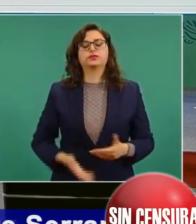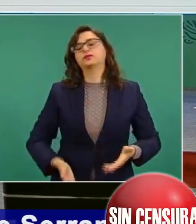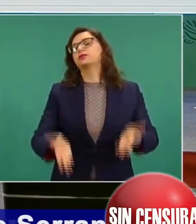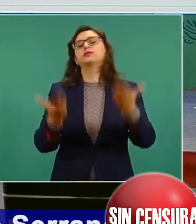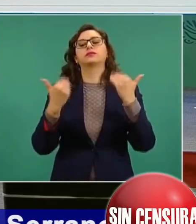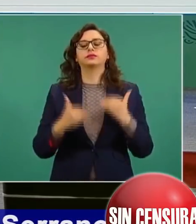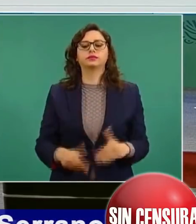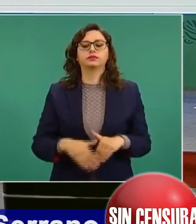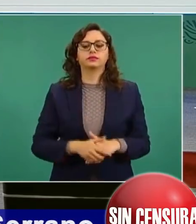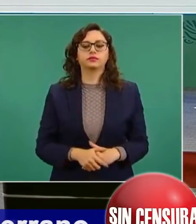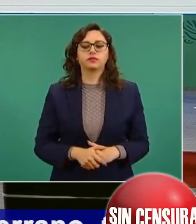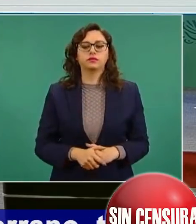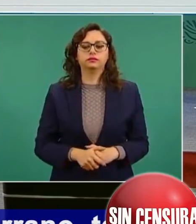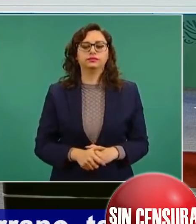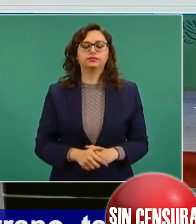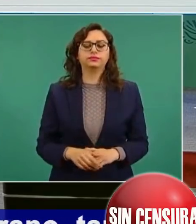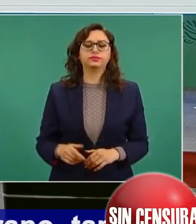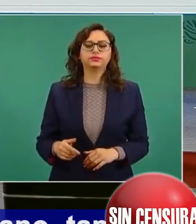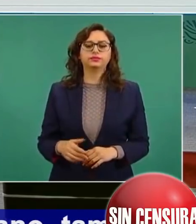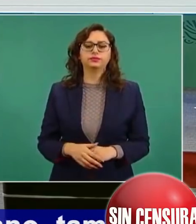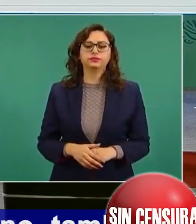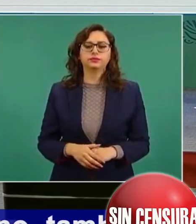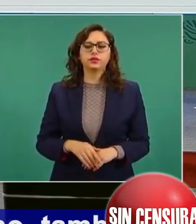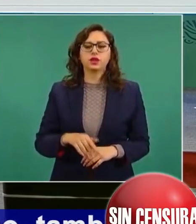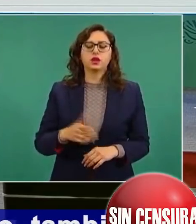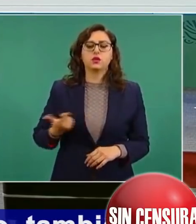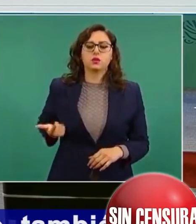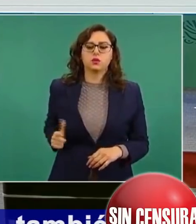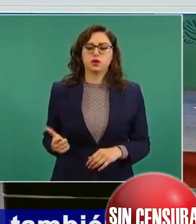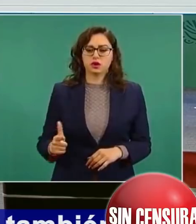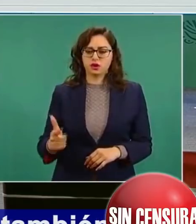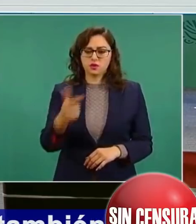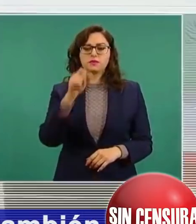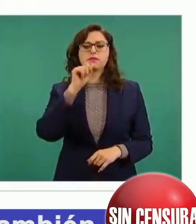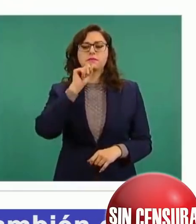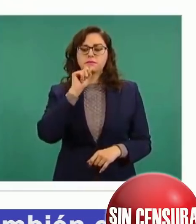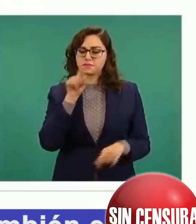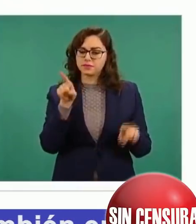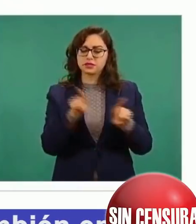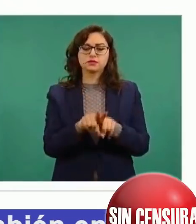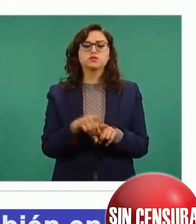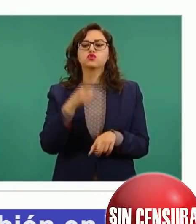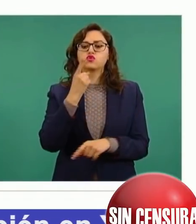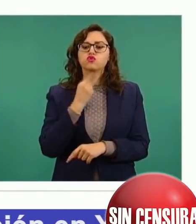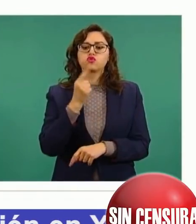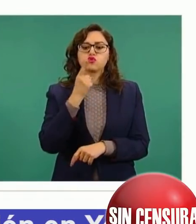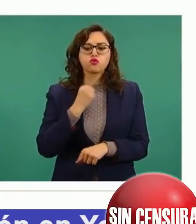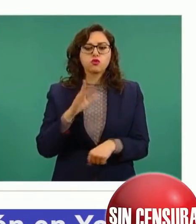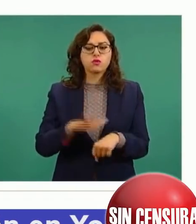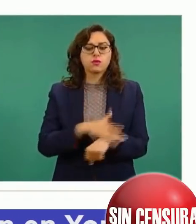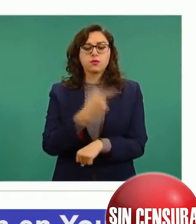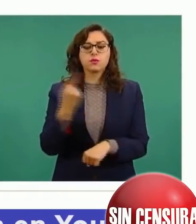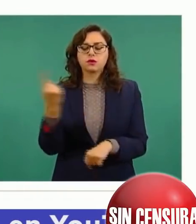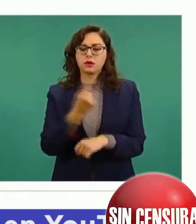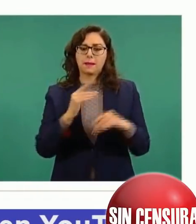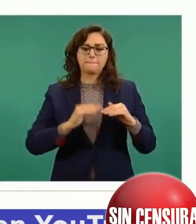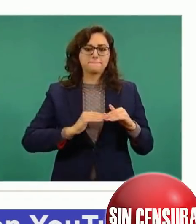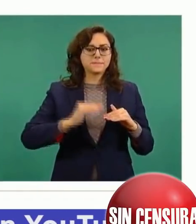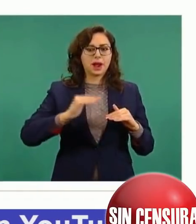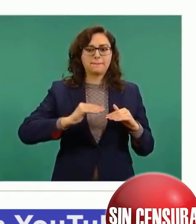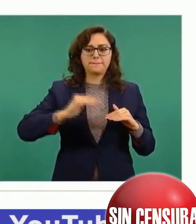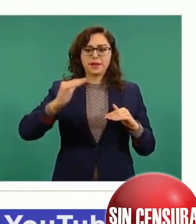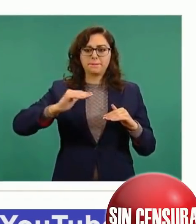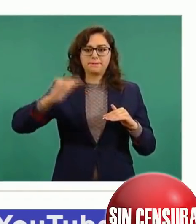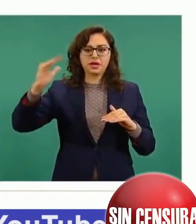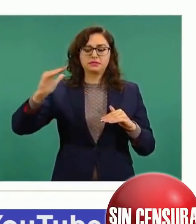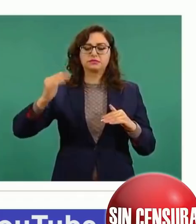siguiente. Guanajuato también está en semáforo rojo porque ha seguido en ascenso, tuvo un par de